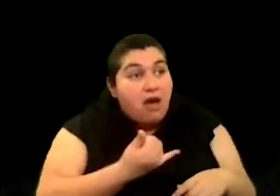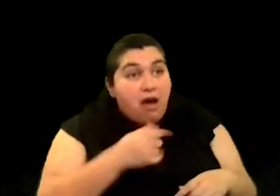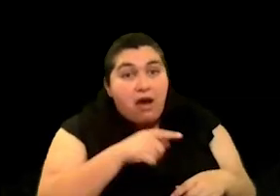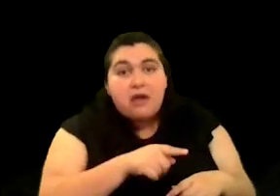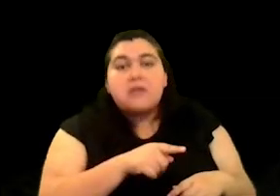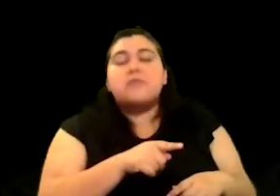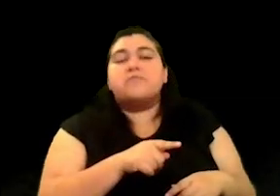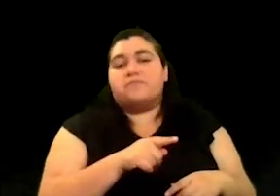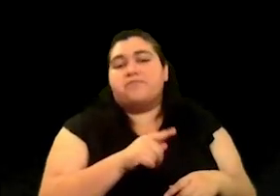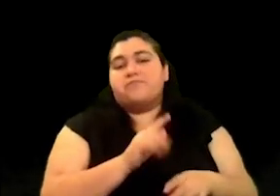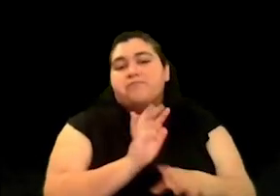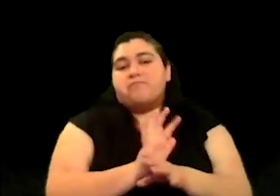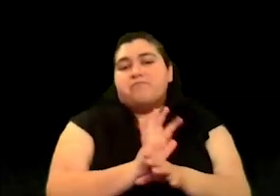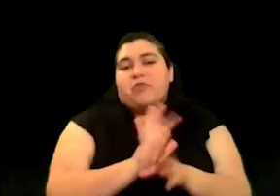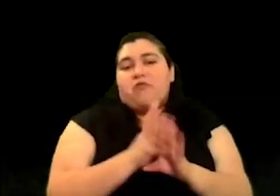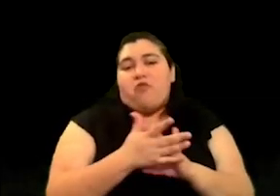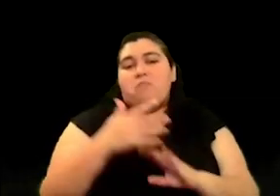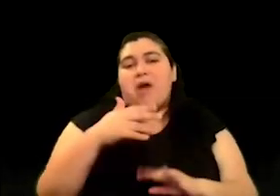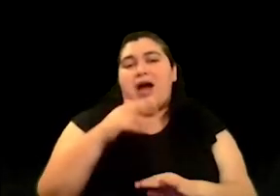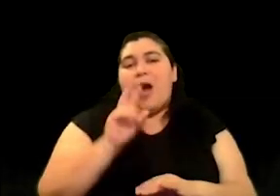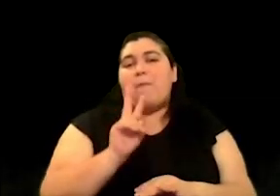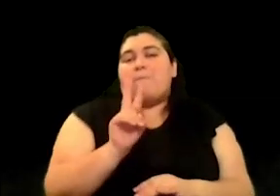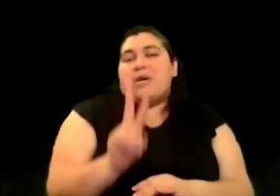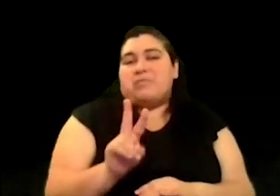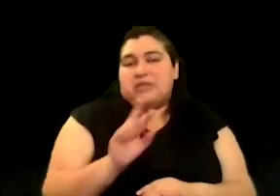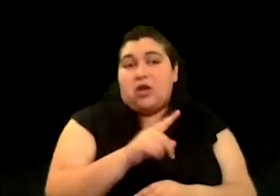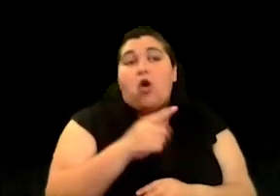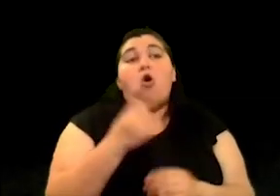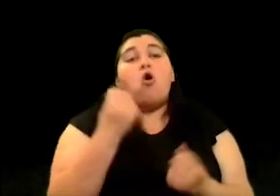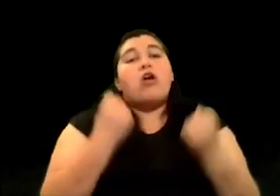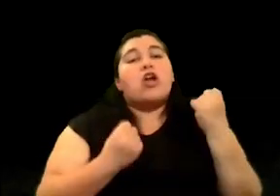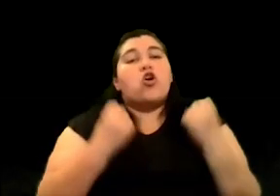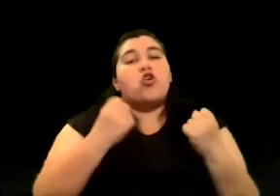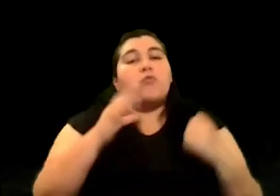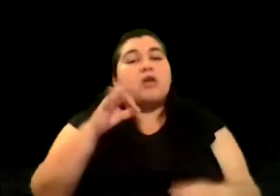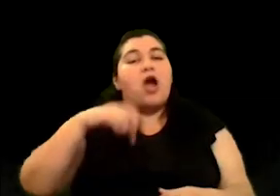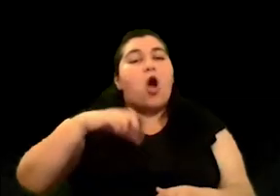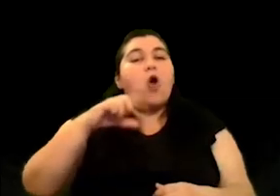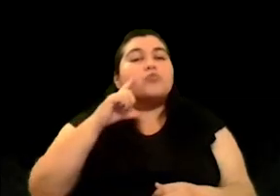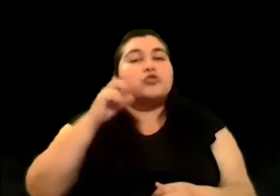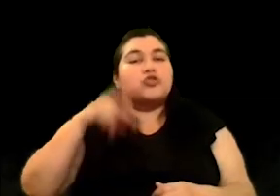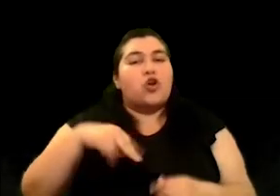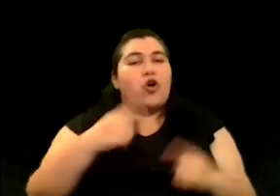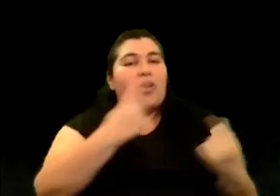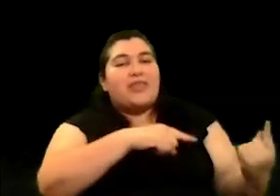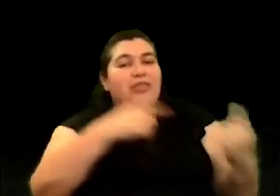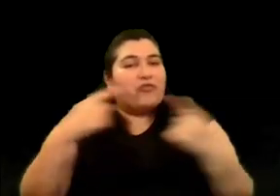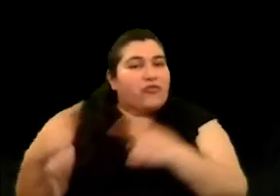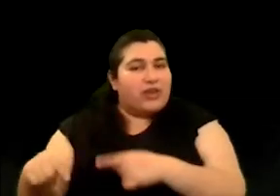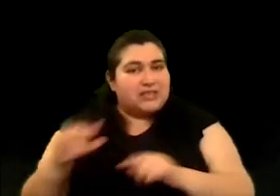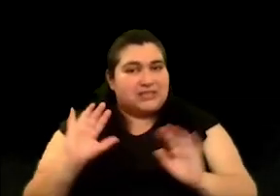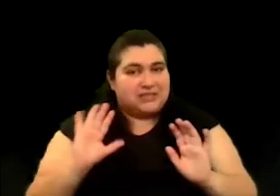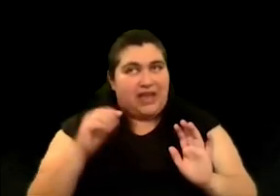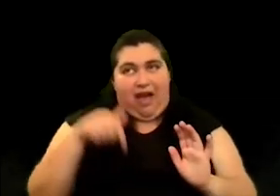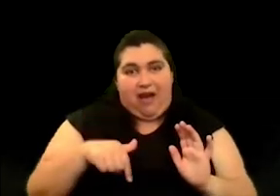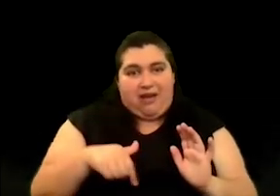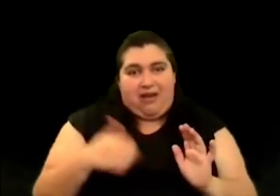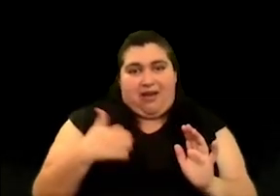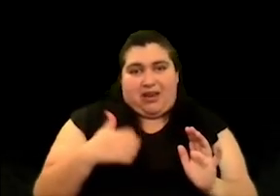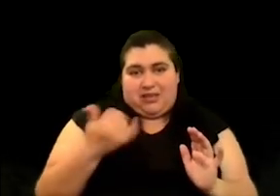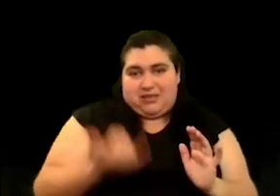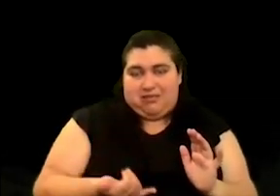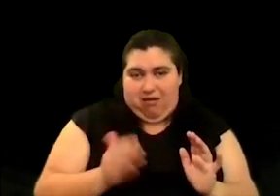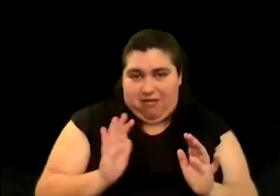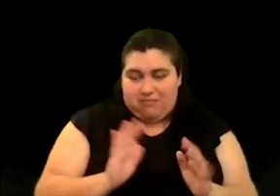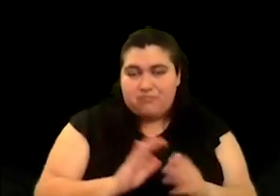fiscal permitida, o incluso hasta podría ser una economía de opción. Esa es la diferencia en la cual nosotros nos encontramos. Quisiera